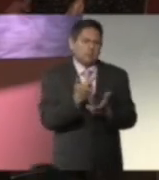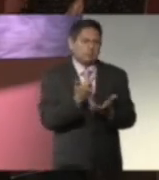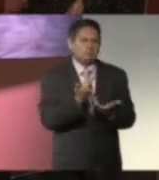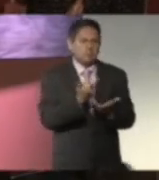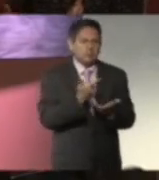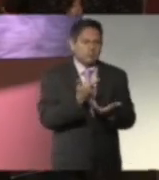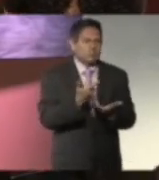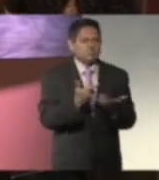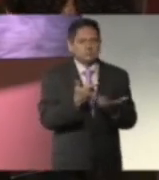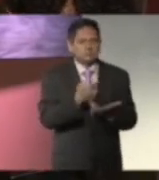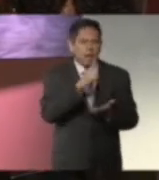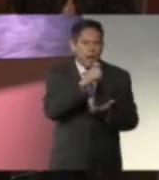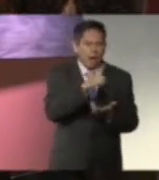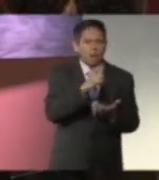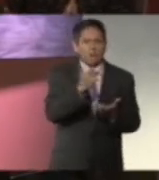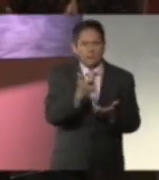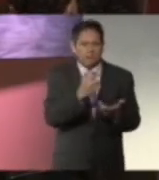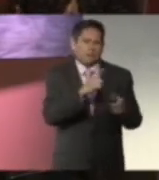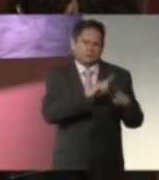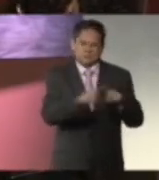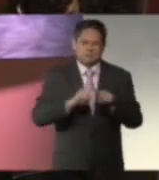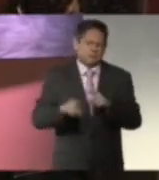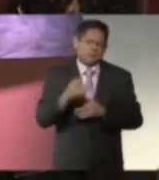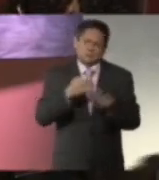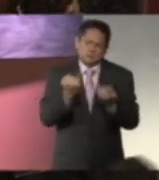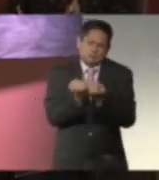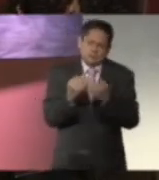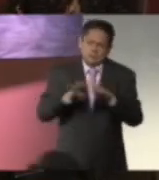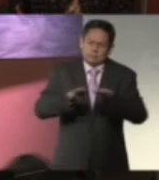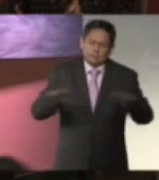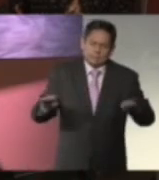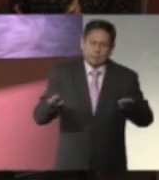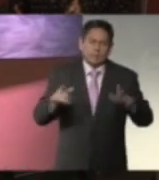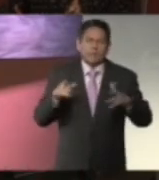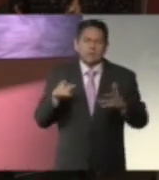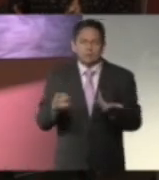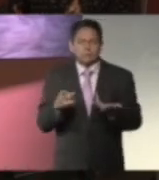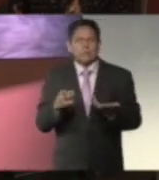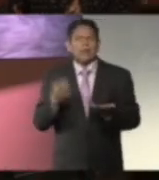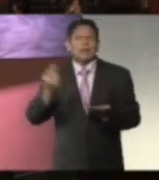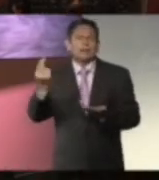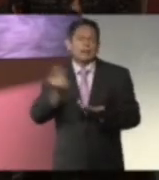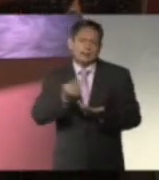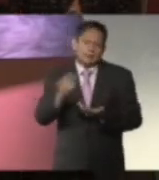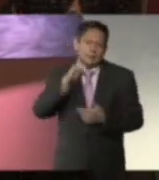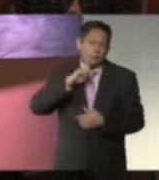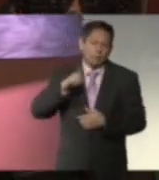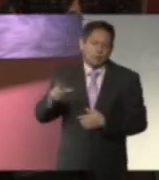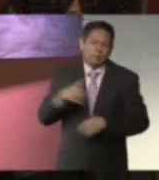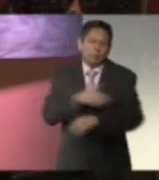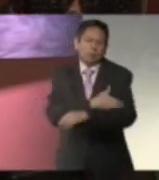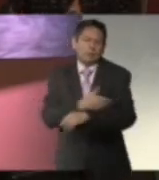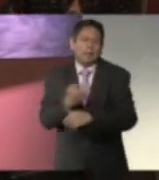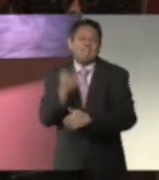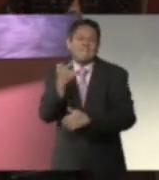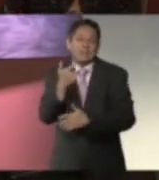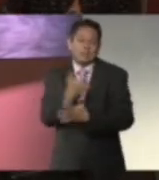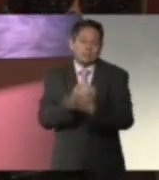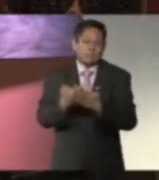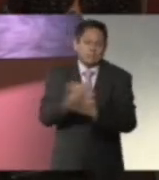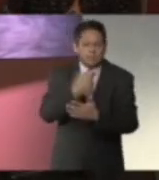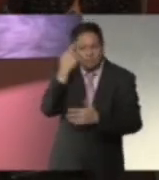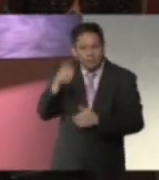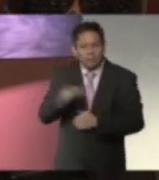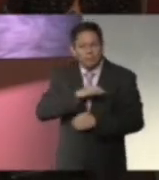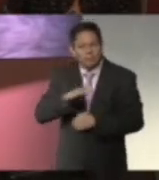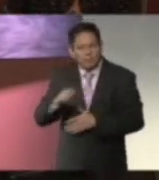el empoderamiento económico, ¿no? Cómo potenciar la exigibilidad de derechos, la justiciabilidad de derechos. Y